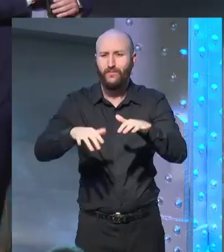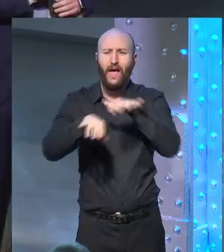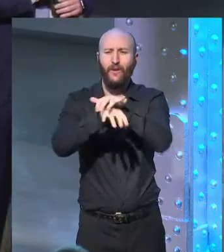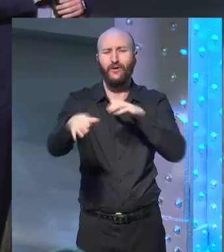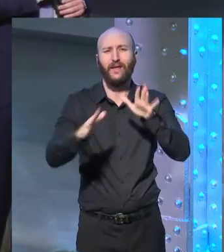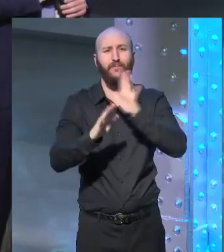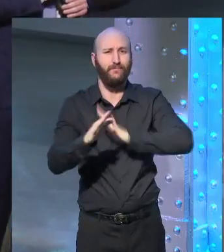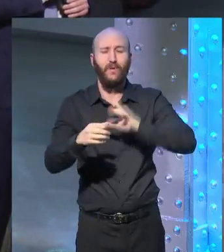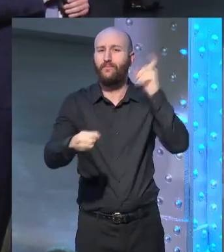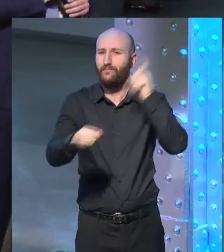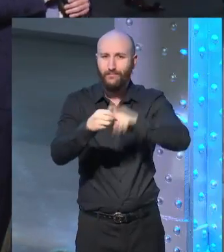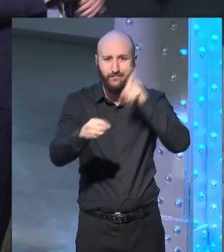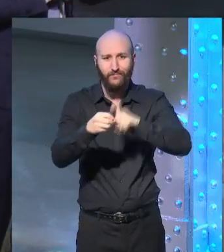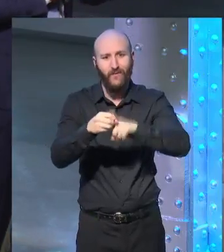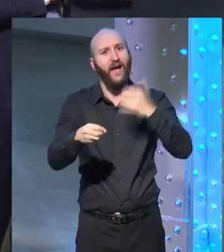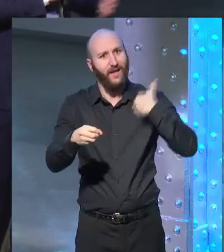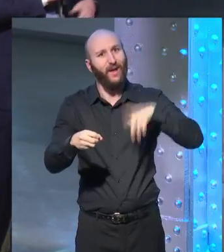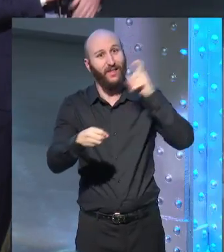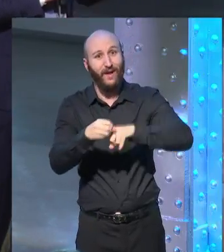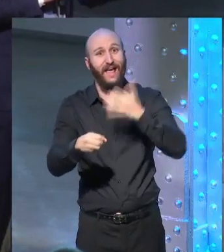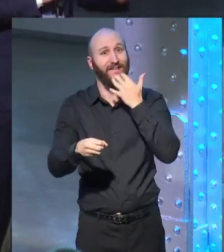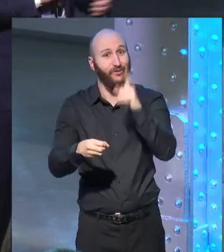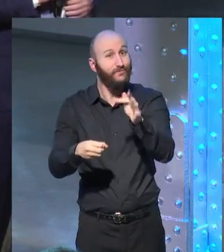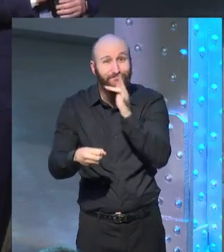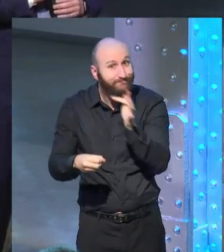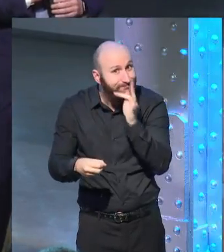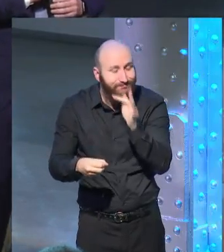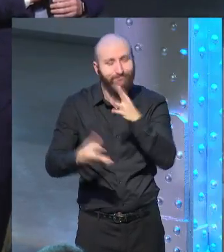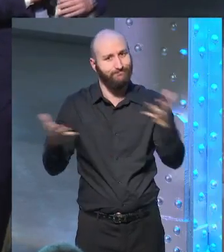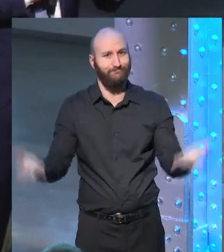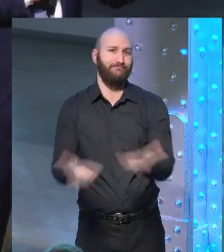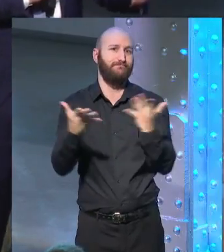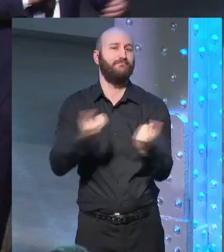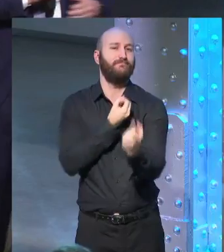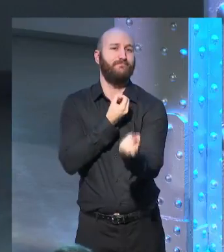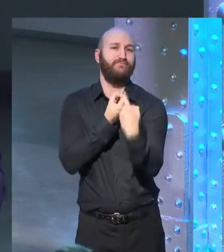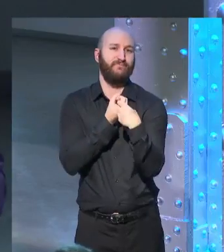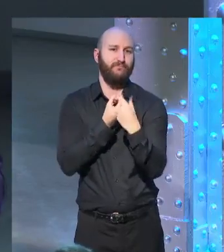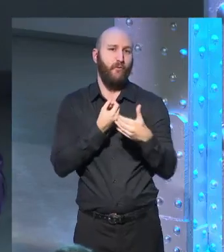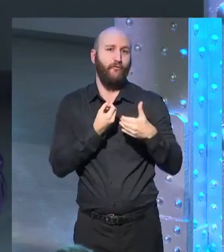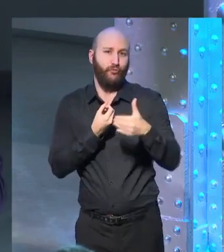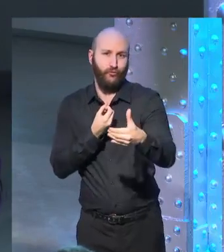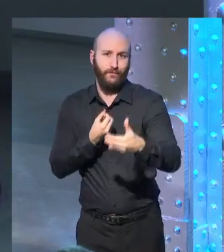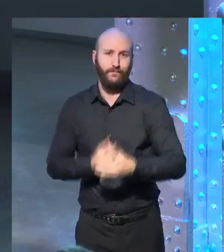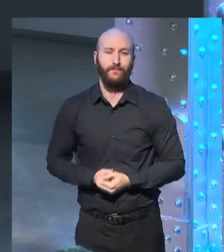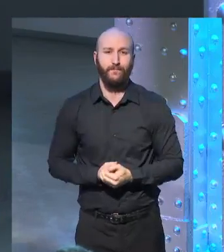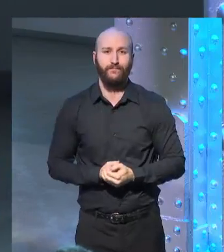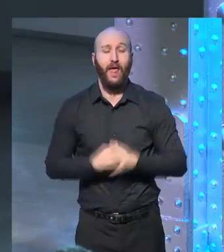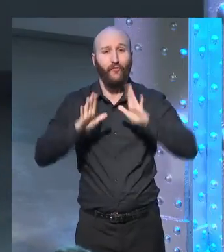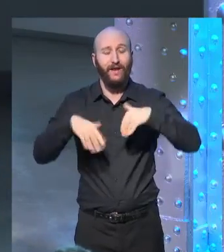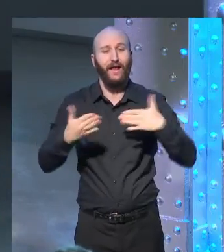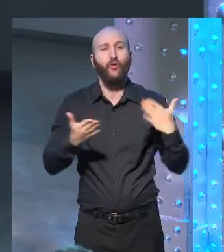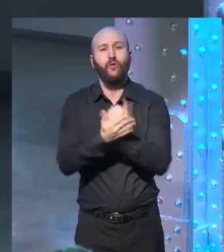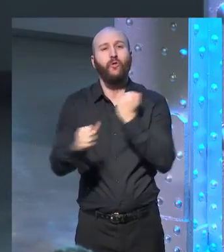vosotros participáis ya con nosotros y los que no lo hacéis os animo a que lo hagáis en el futuro y trabajemos todos